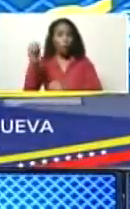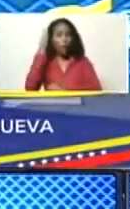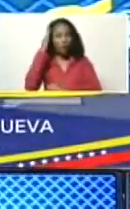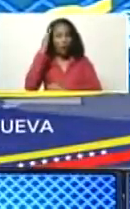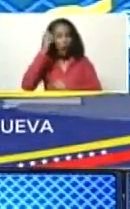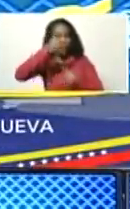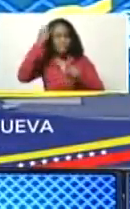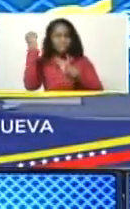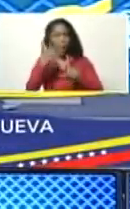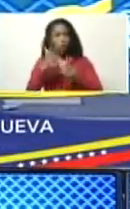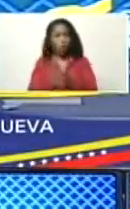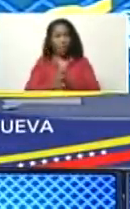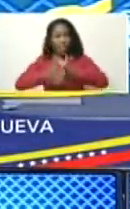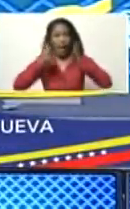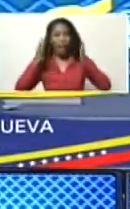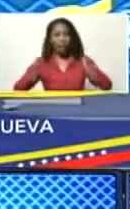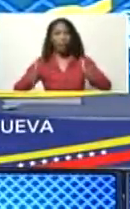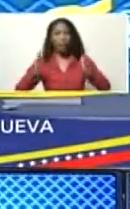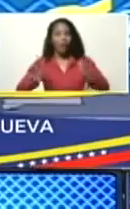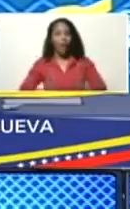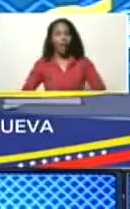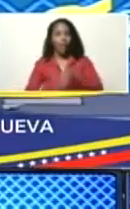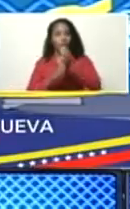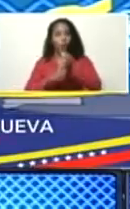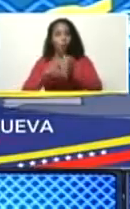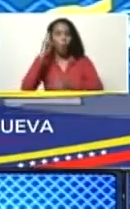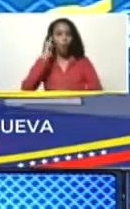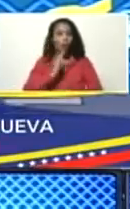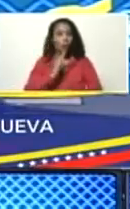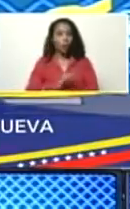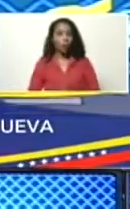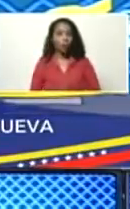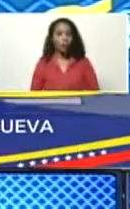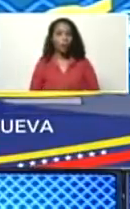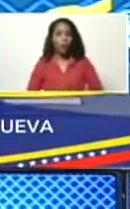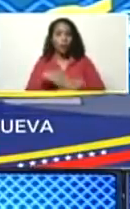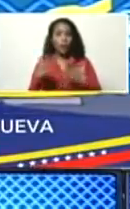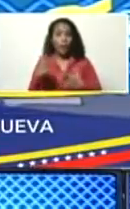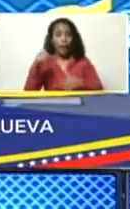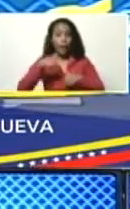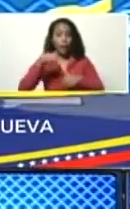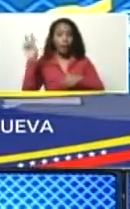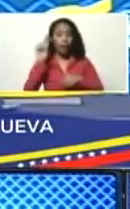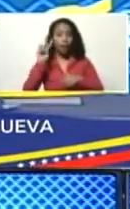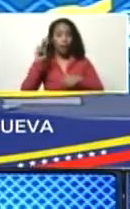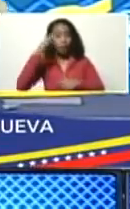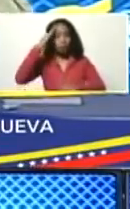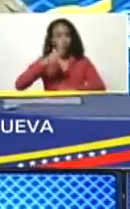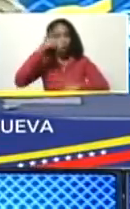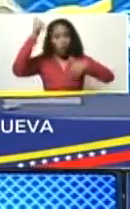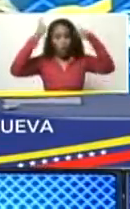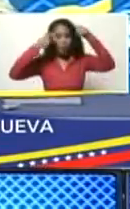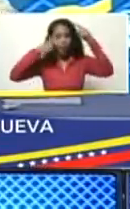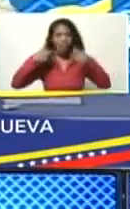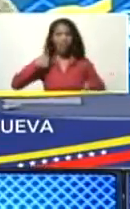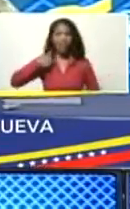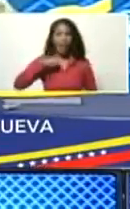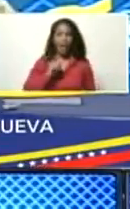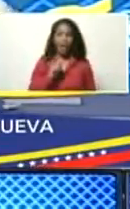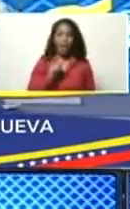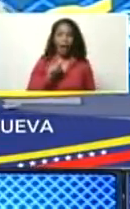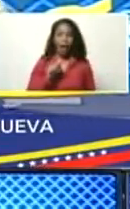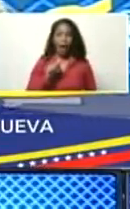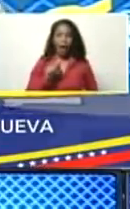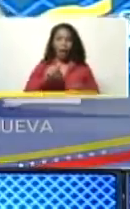impacto inmenso del liderazgo bolivariano que desde Venezuela el comandante Chávez tenía en